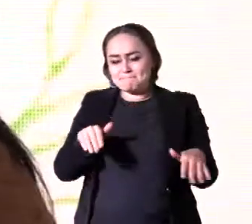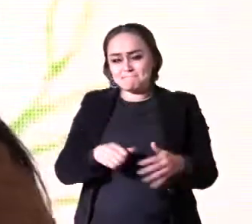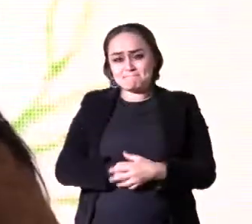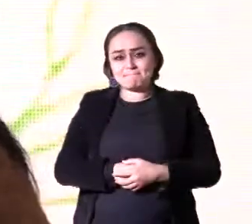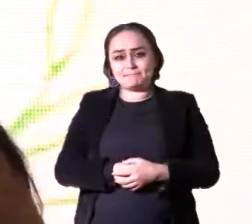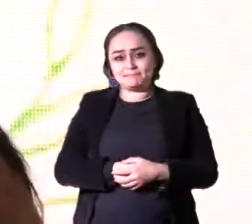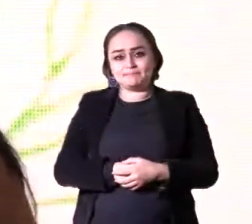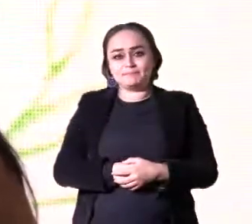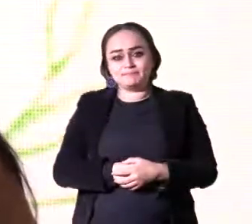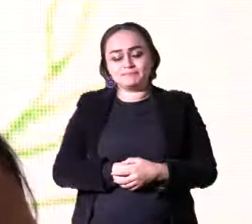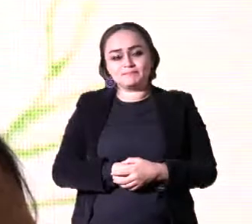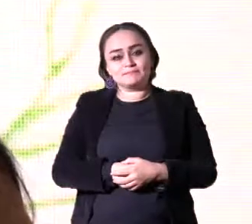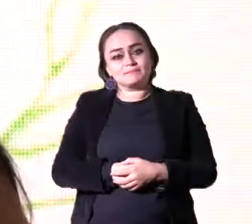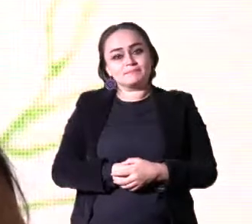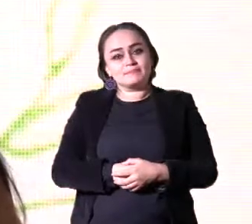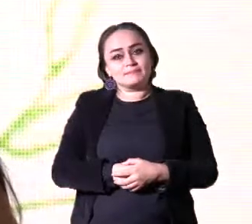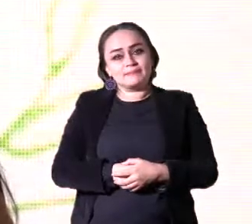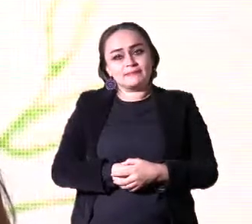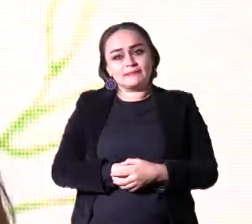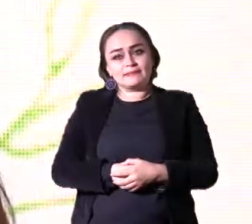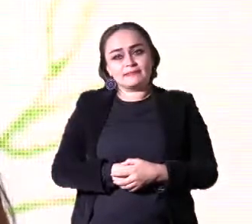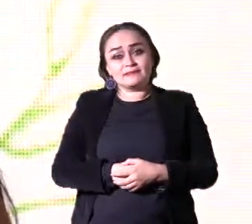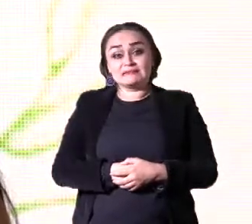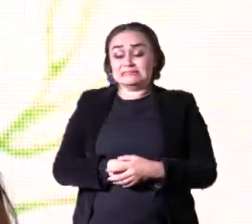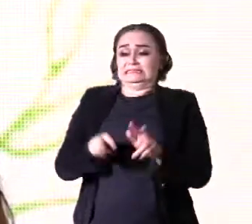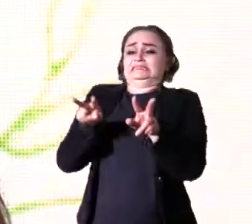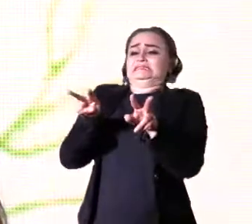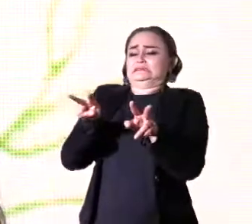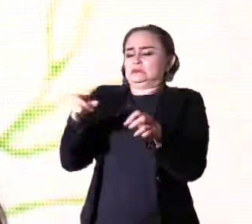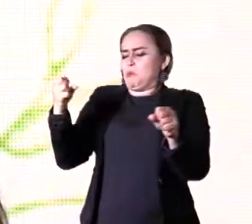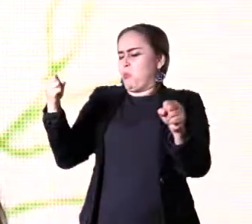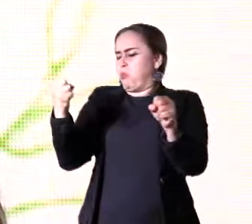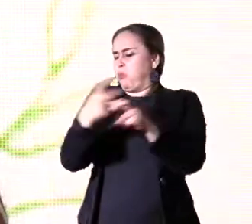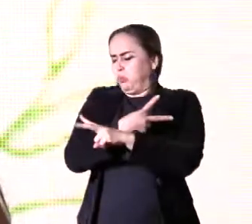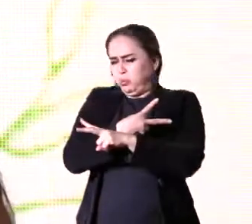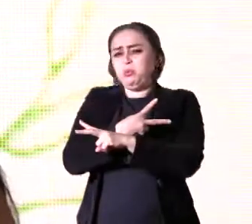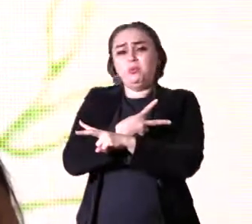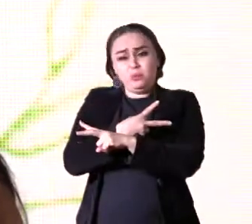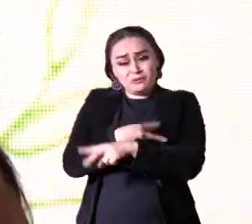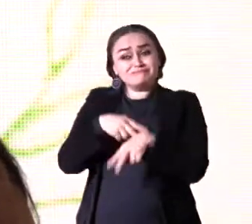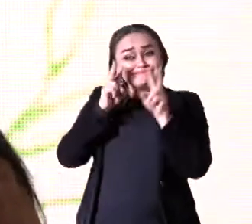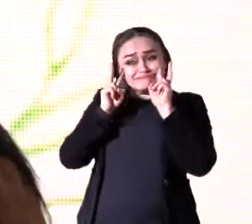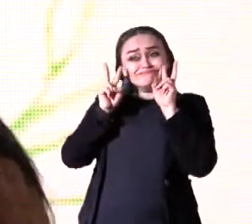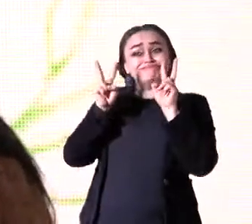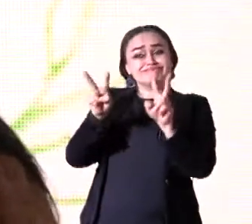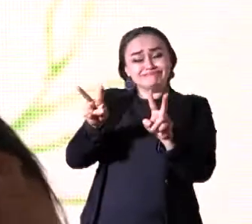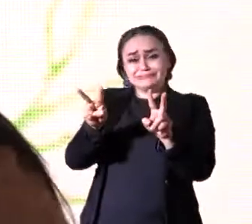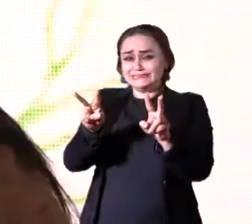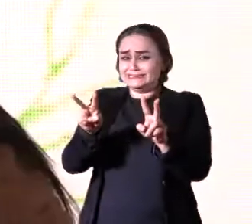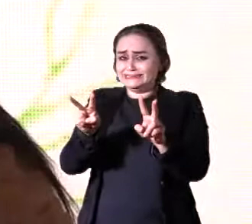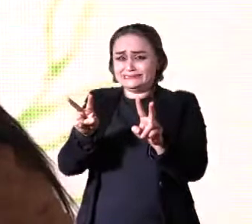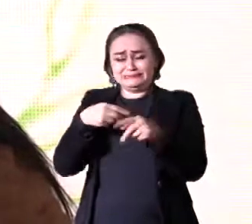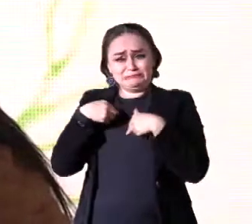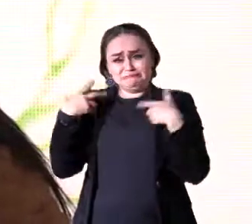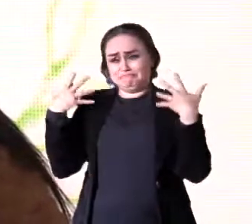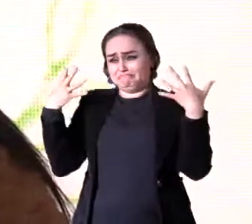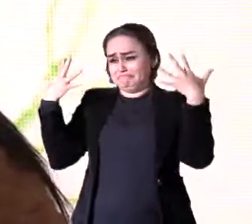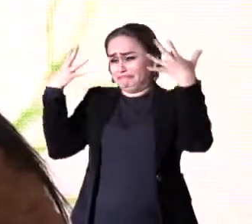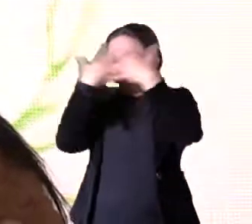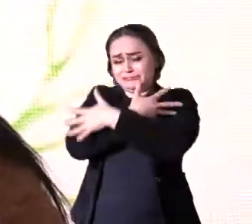nos tocó esa violencia nos tocó de forma inminente y terriblemente